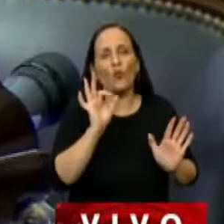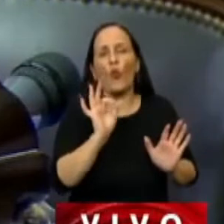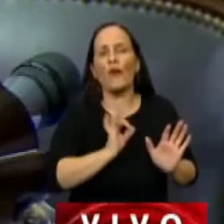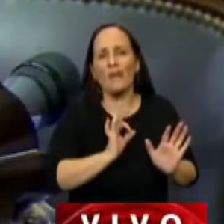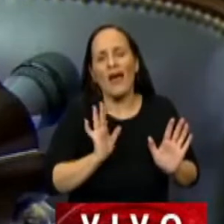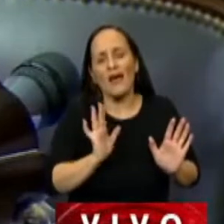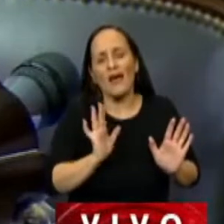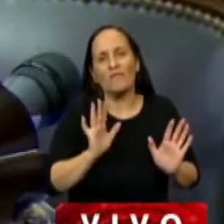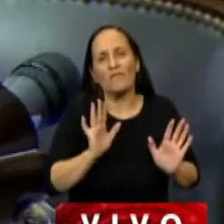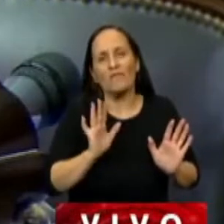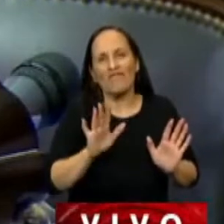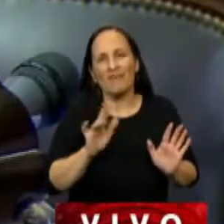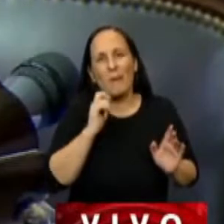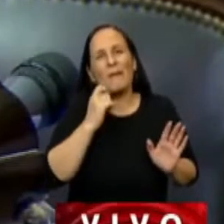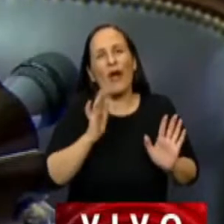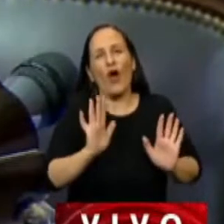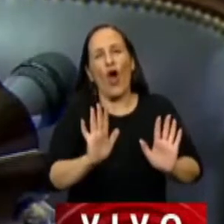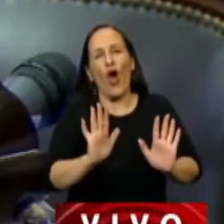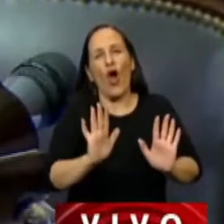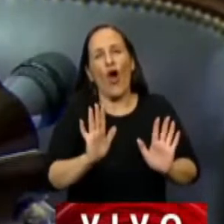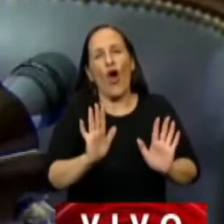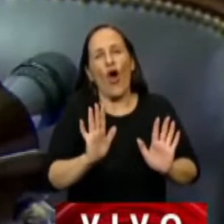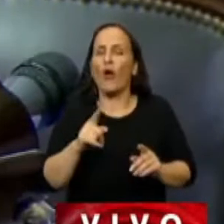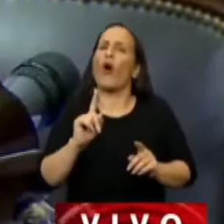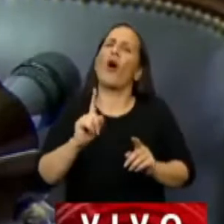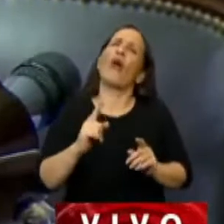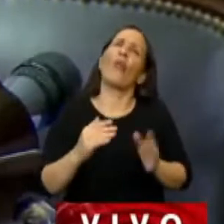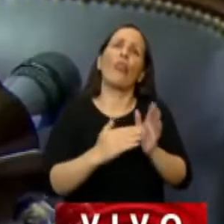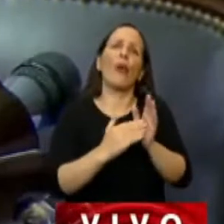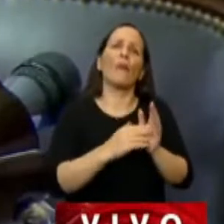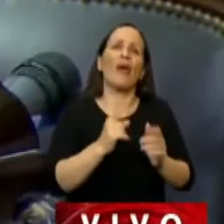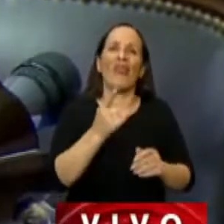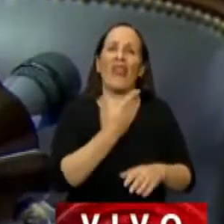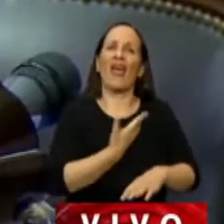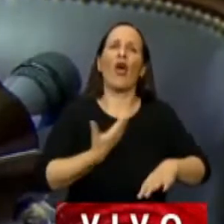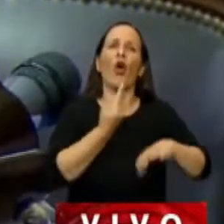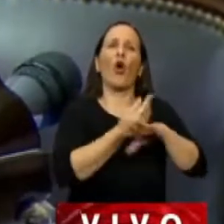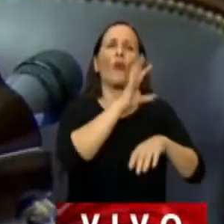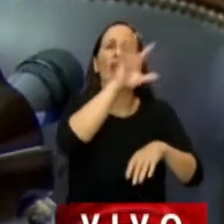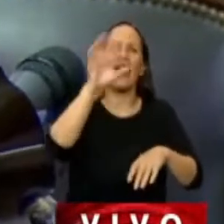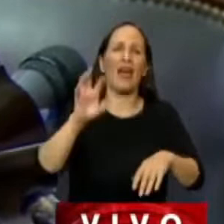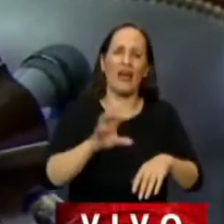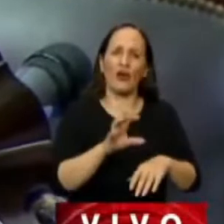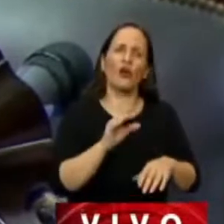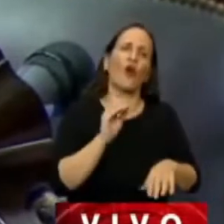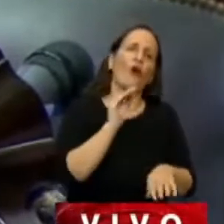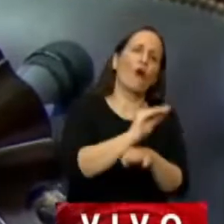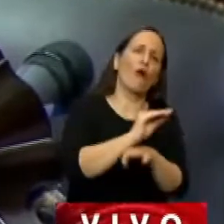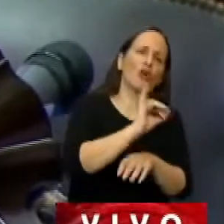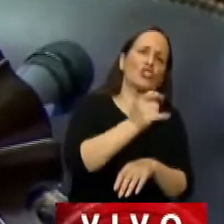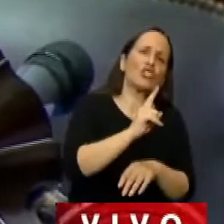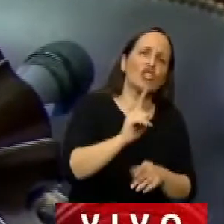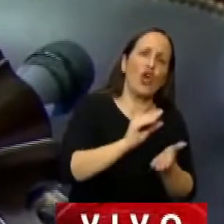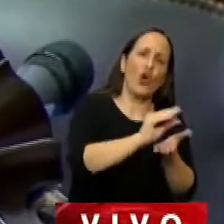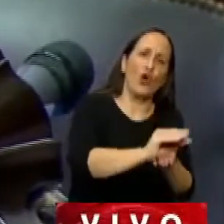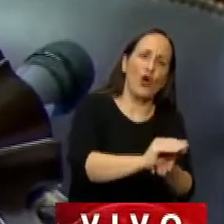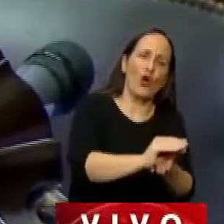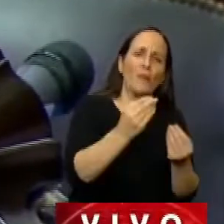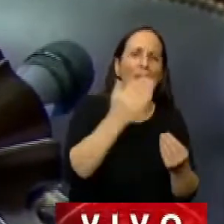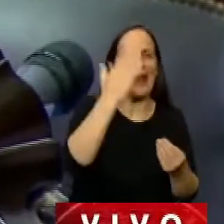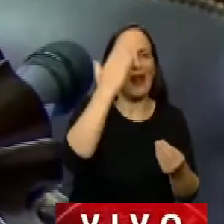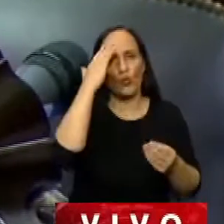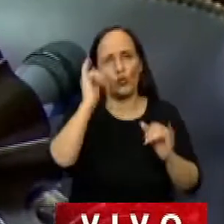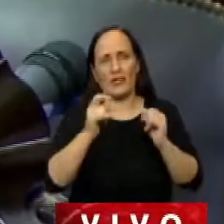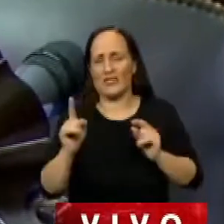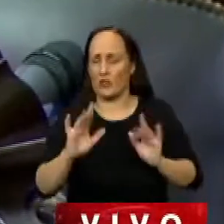quede a la decisión discrecional de cada poder ejecutivo si financia o no financia las actividades